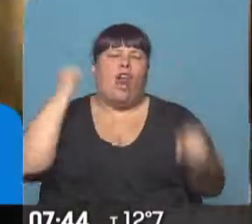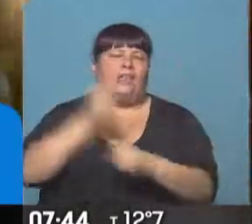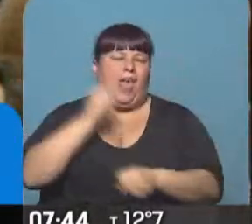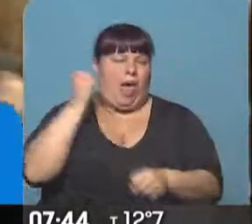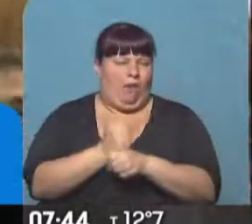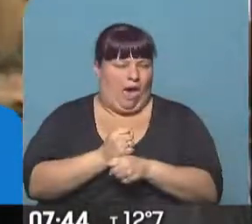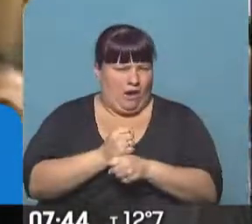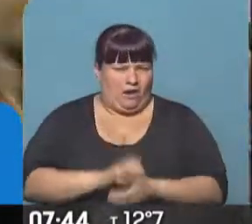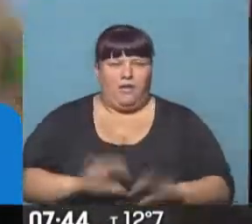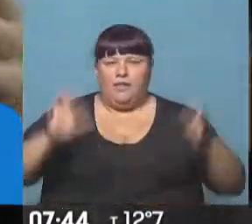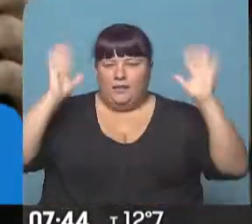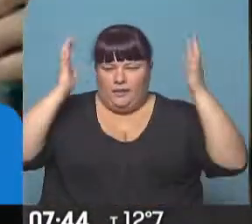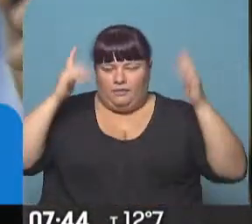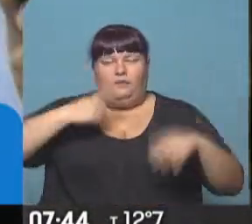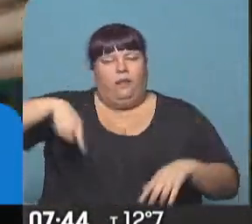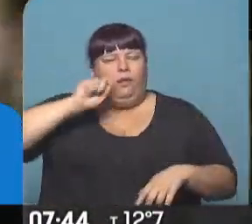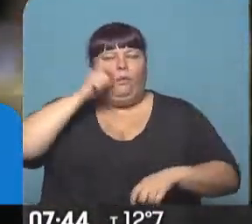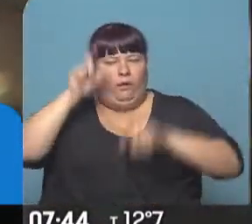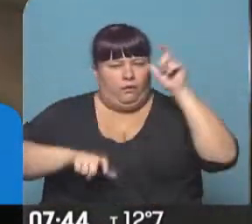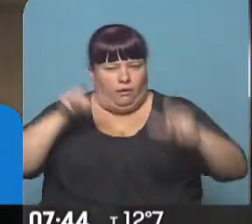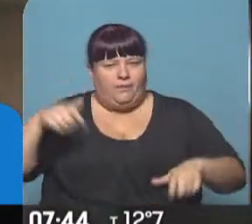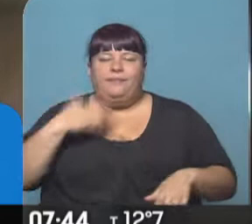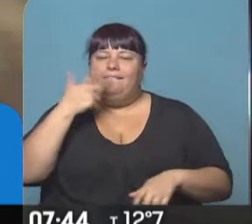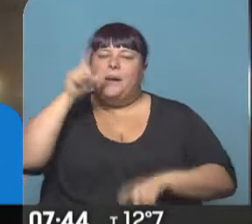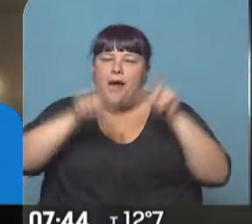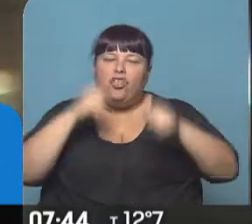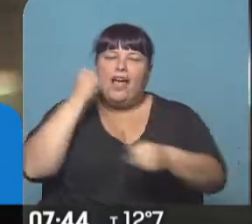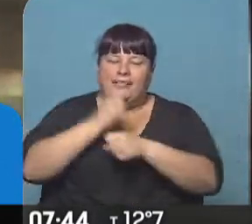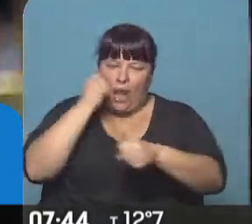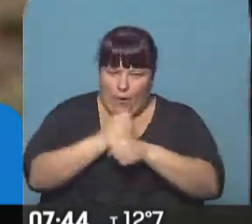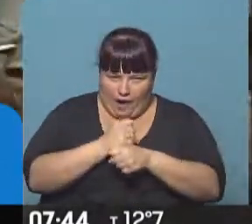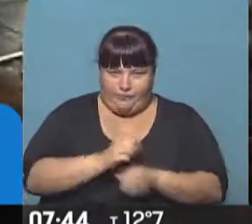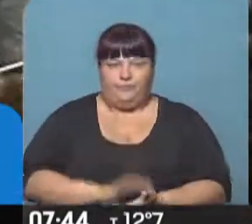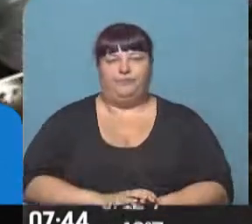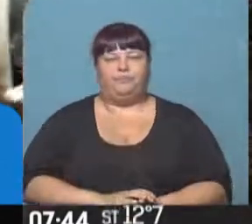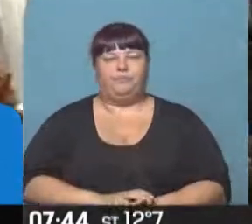trabajo. Somos buena gente y queremos gente con trabajo.